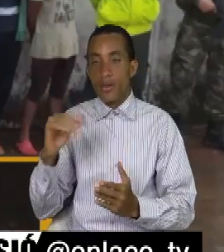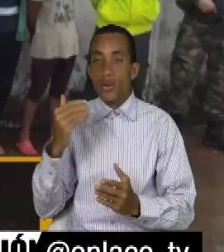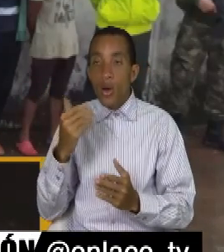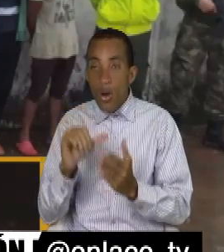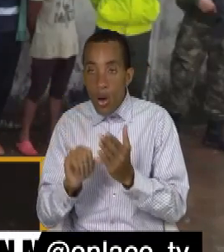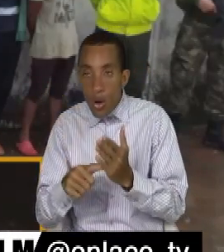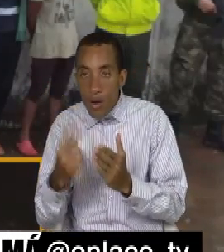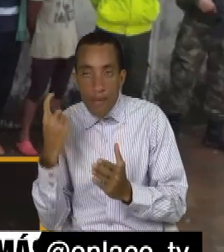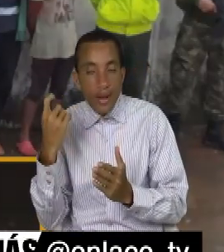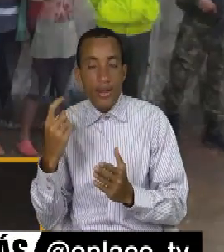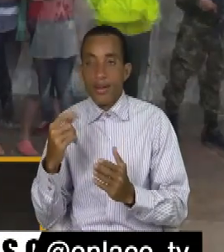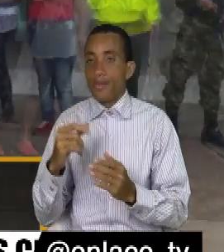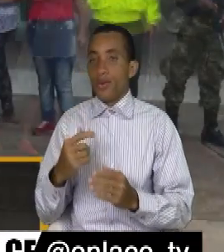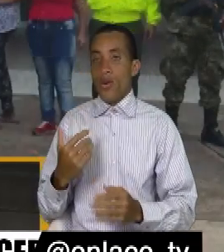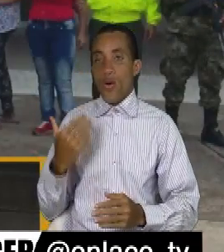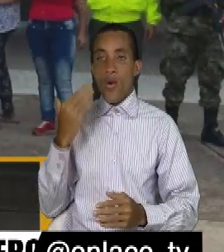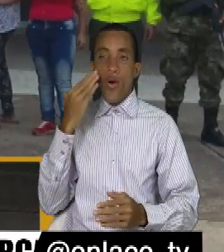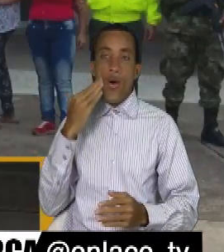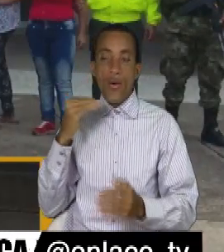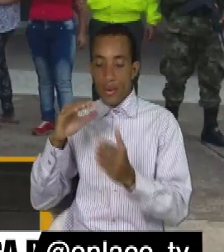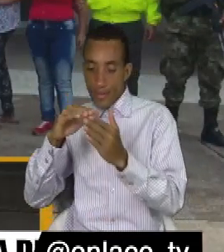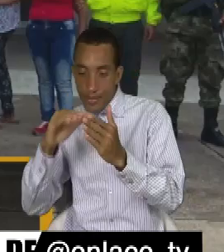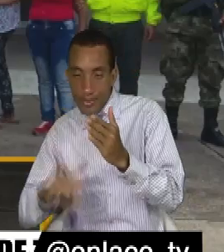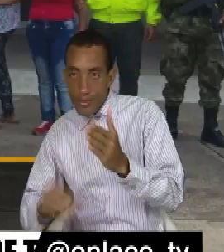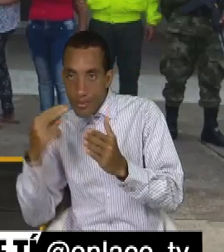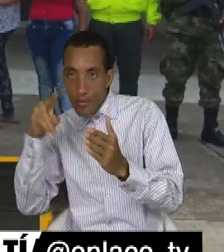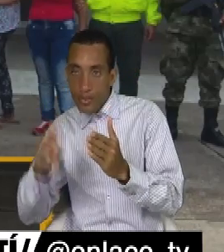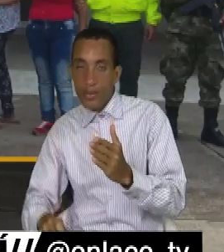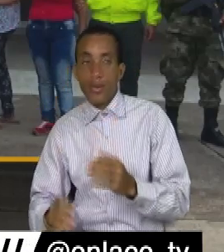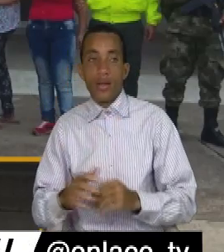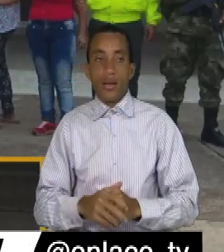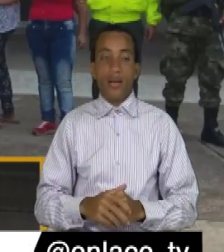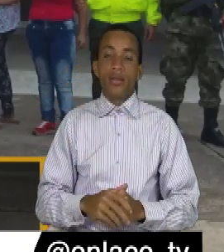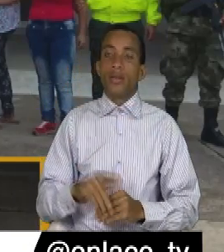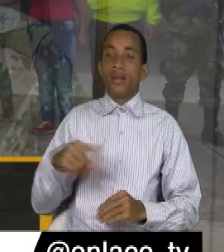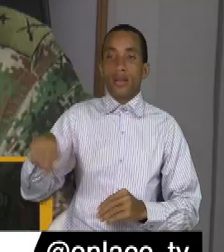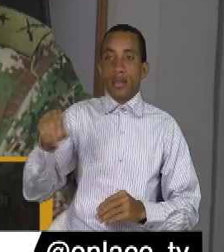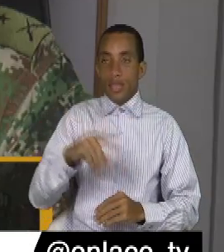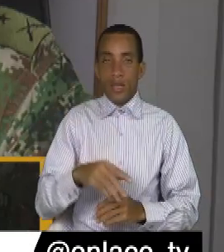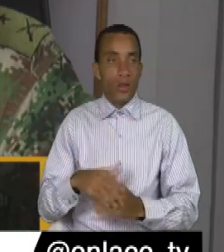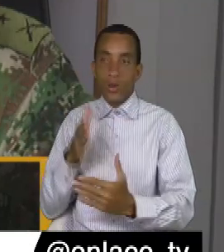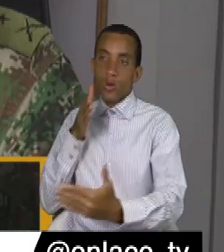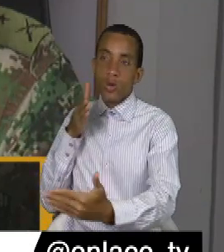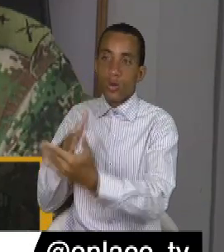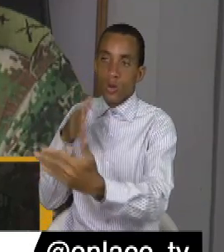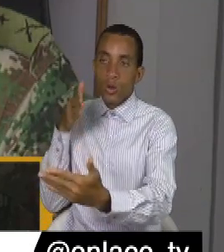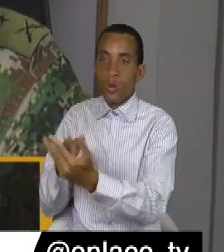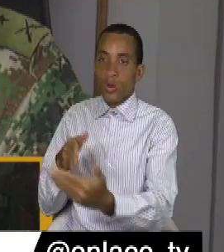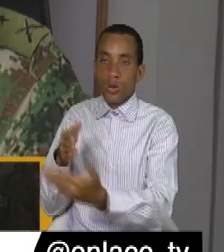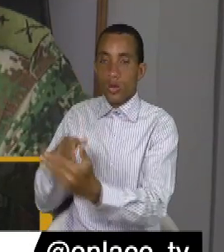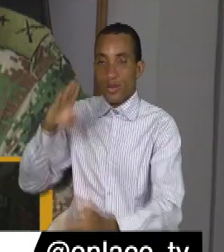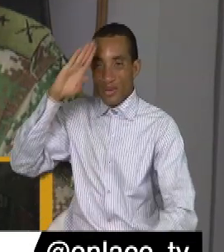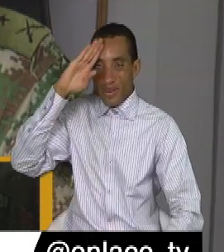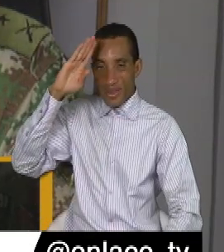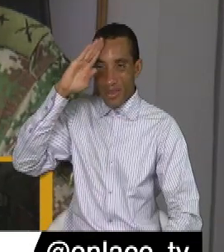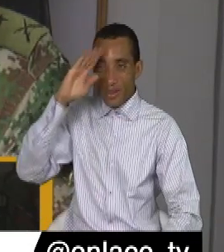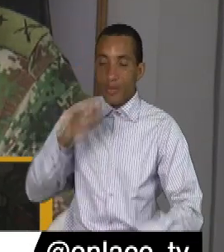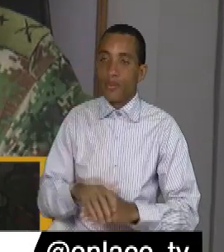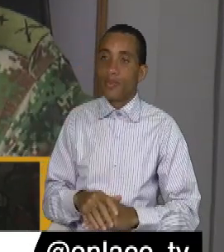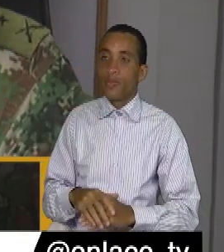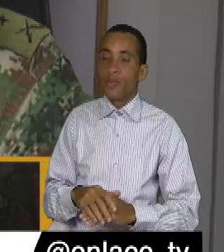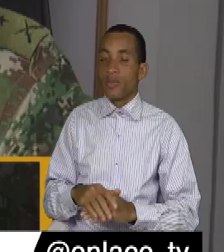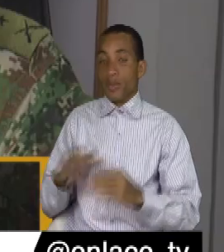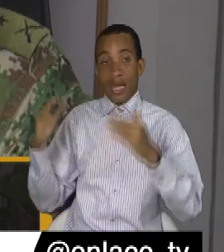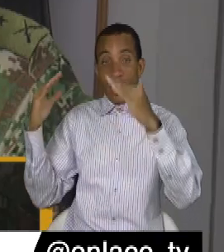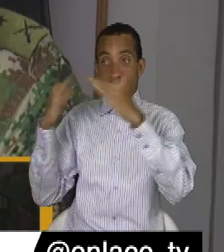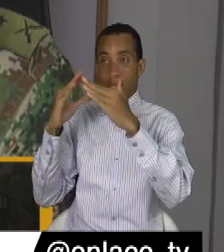adelantaron luego del plan pistola que anunció el Clan del Golfo contra uniformados de la fuerza pública. Esto que se realizaron los allanamientos, se encontraron en las viviendas